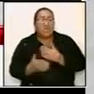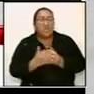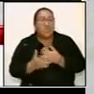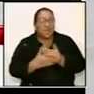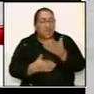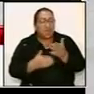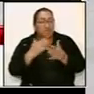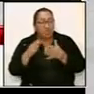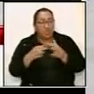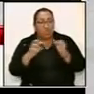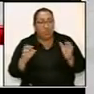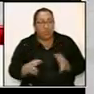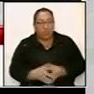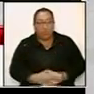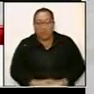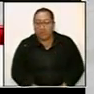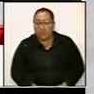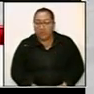la población.